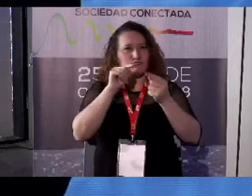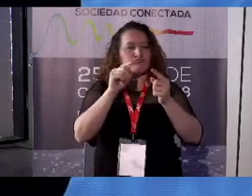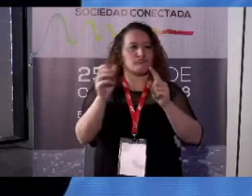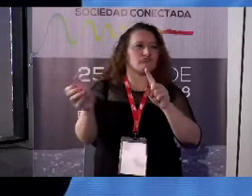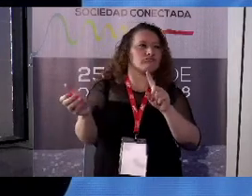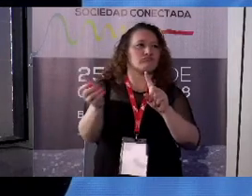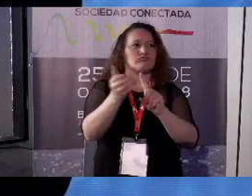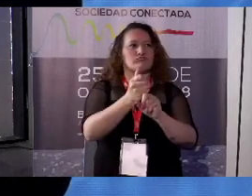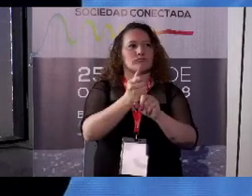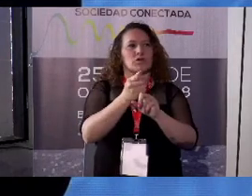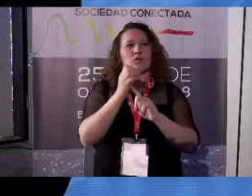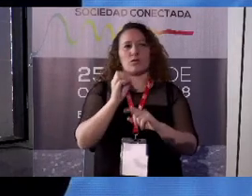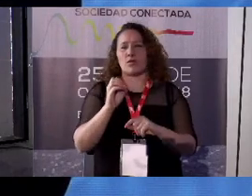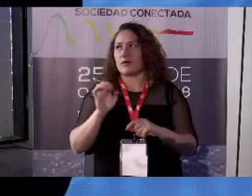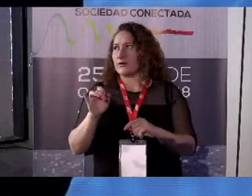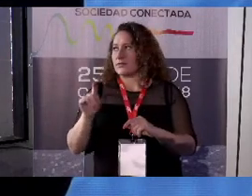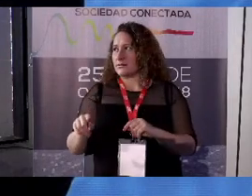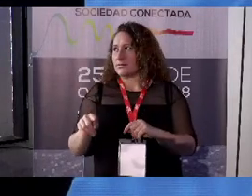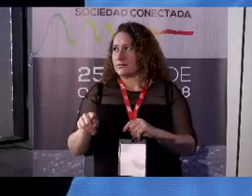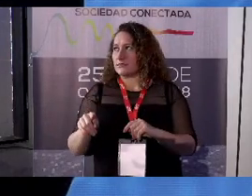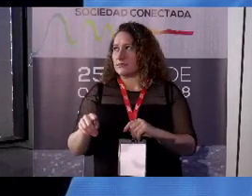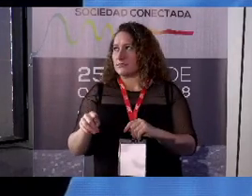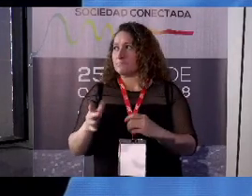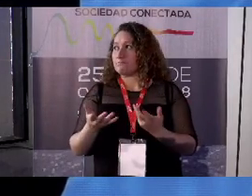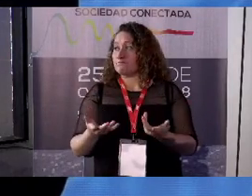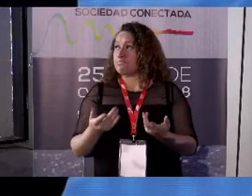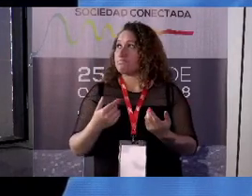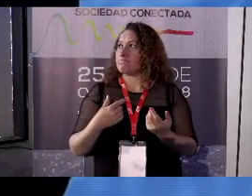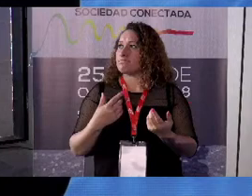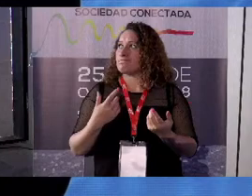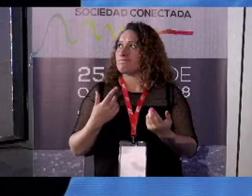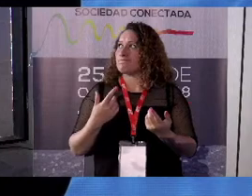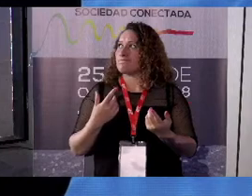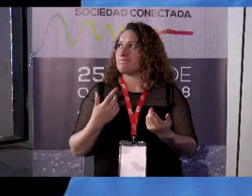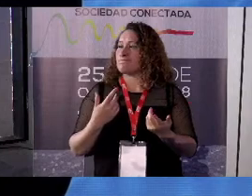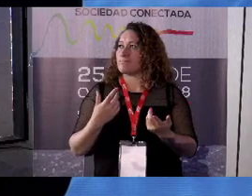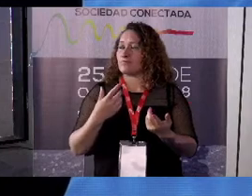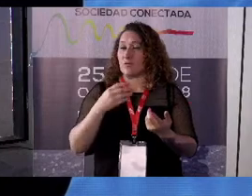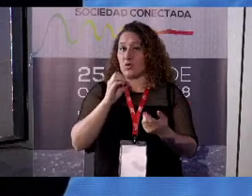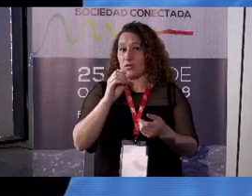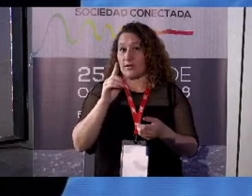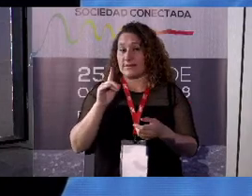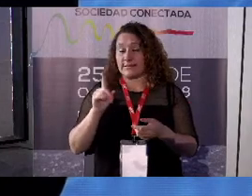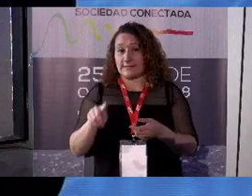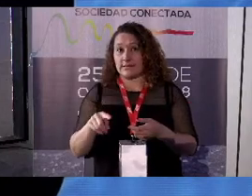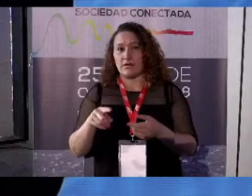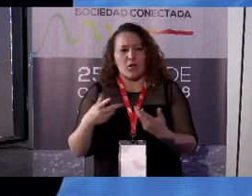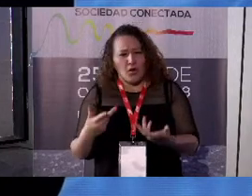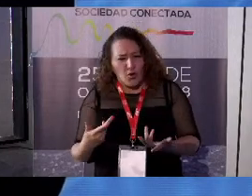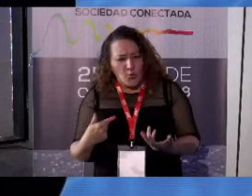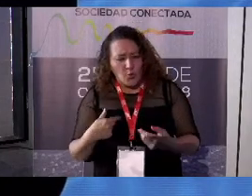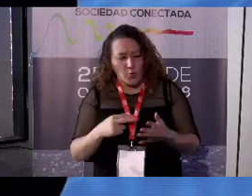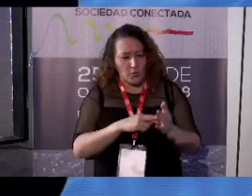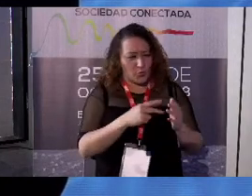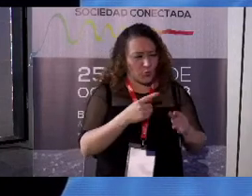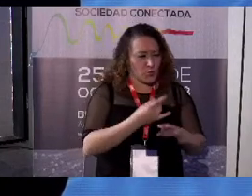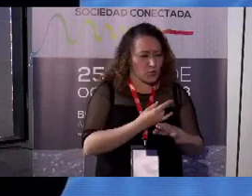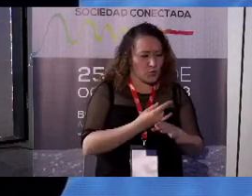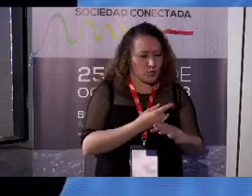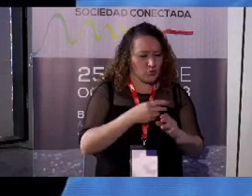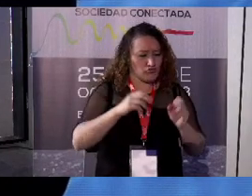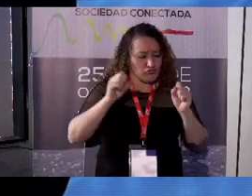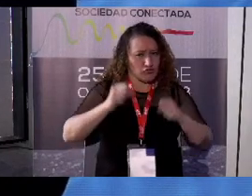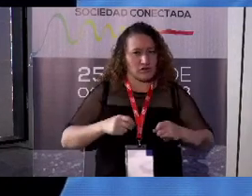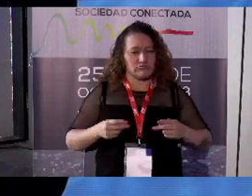ods La idea es revisar Cómo a través del uso de las tecnologías podemos hacer